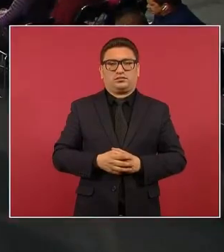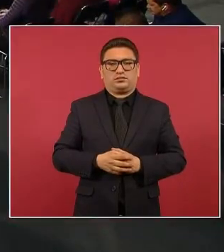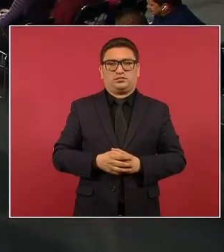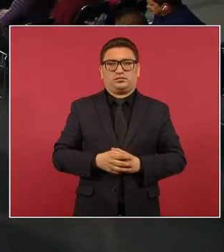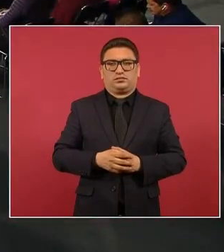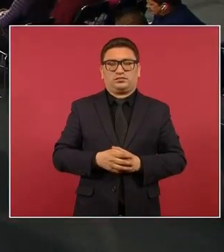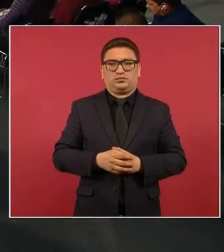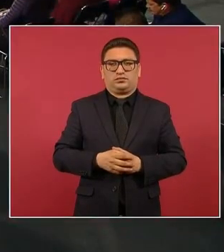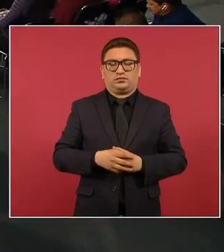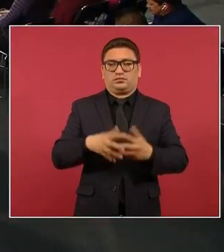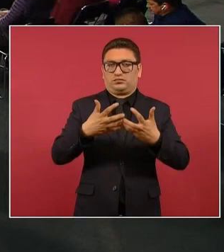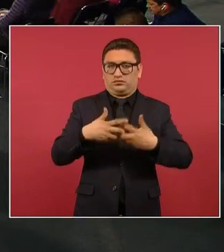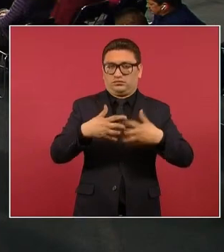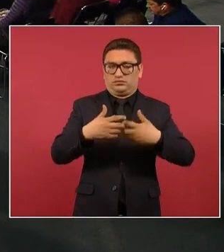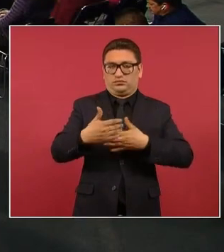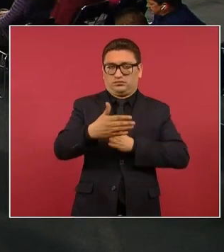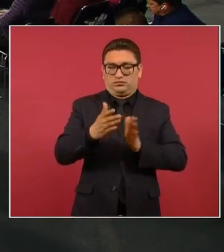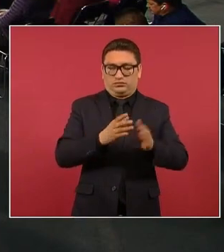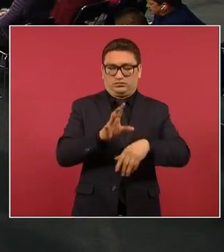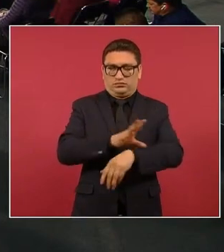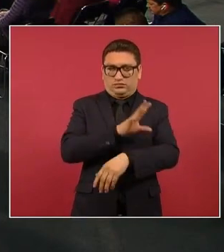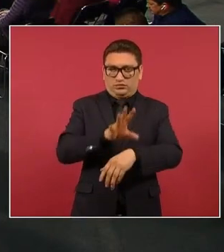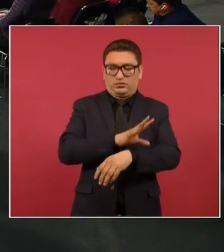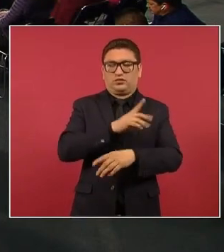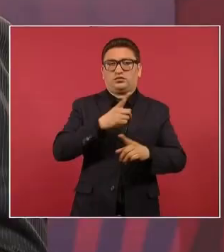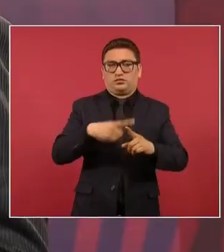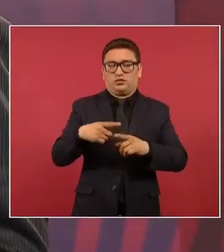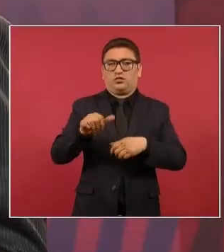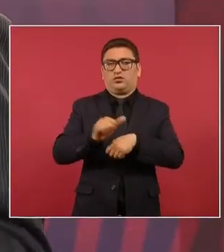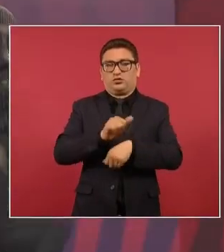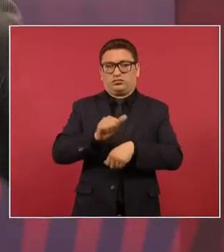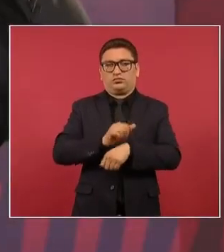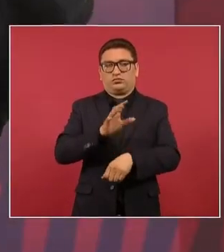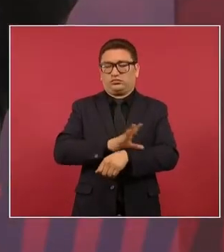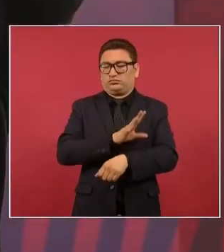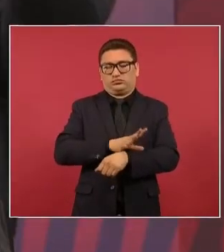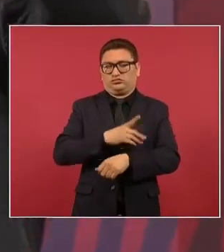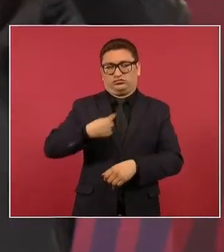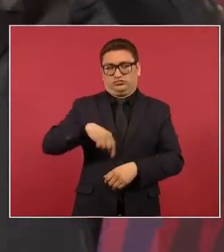plantas de baterías y para carros eléctricos, porque